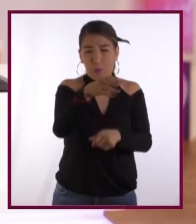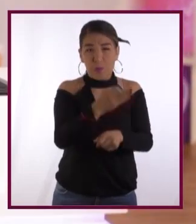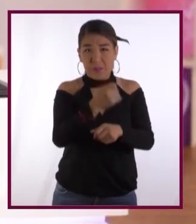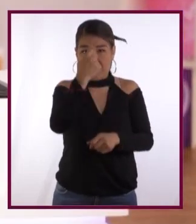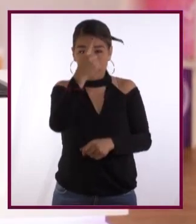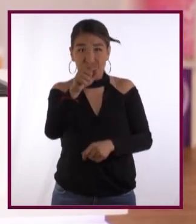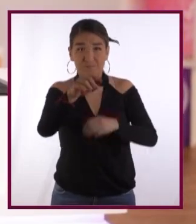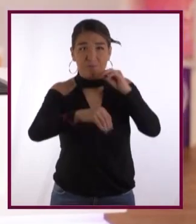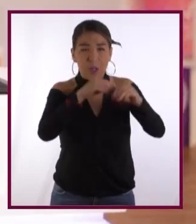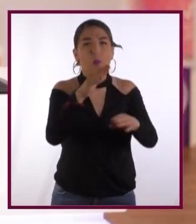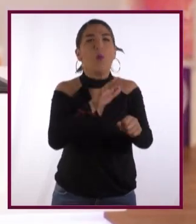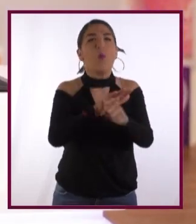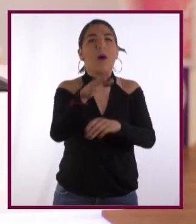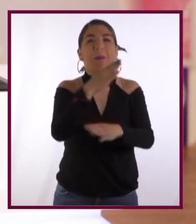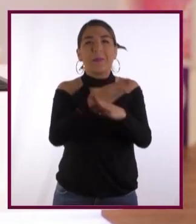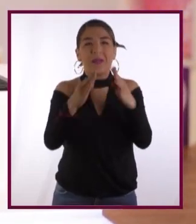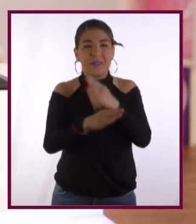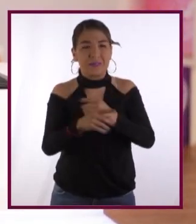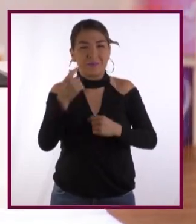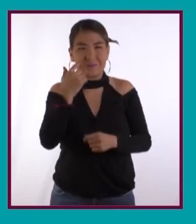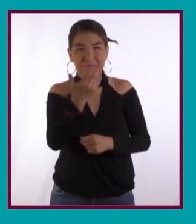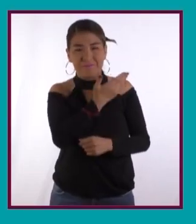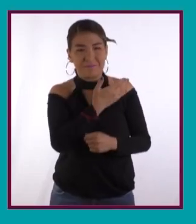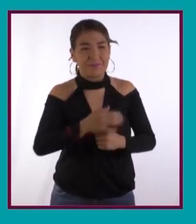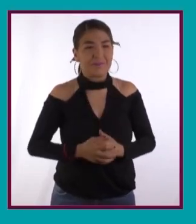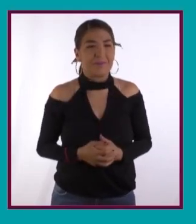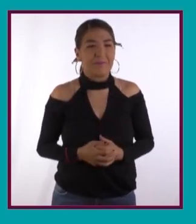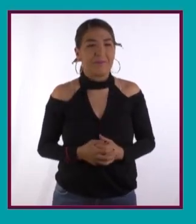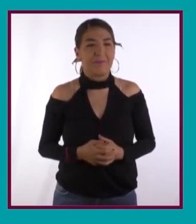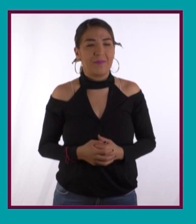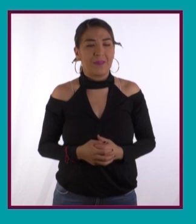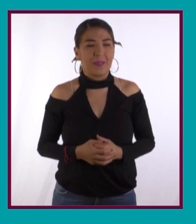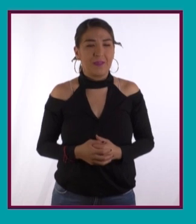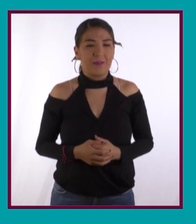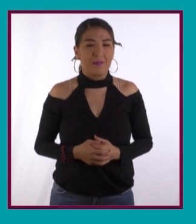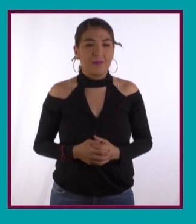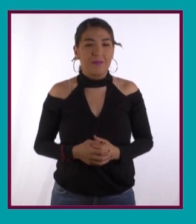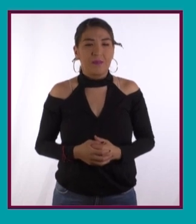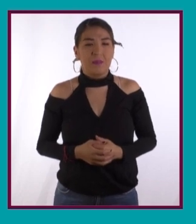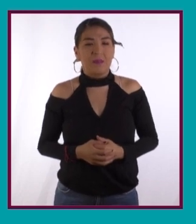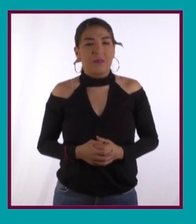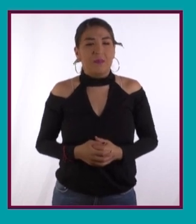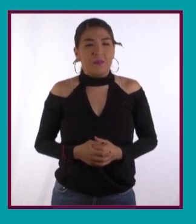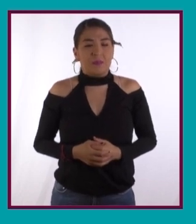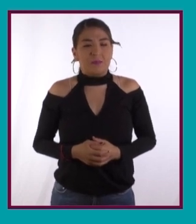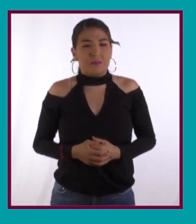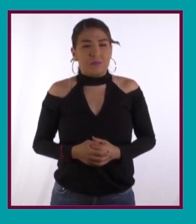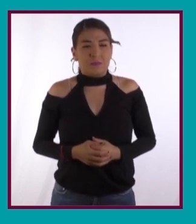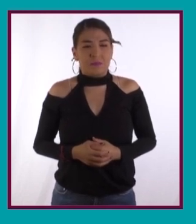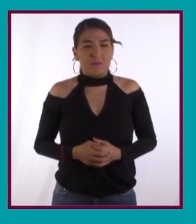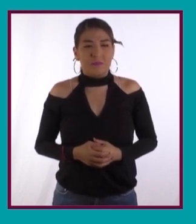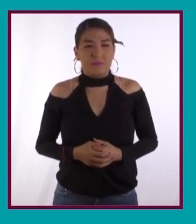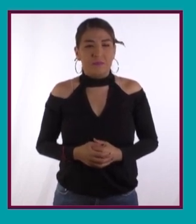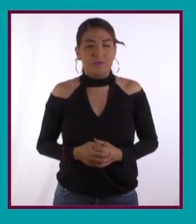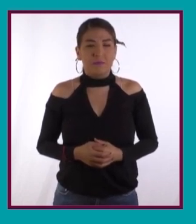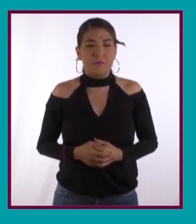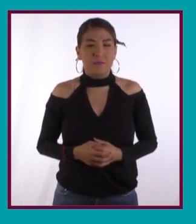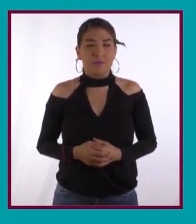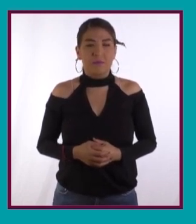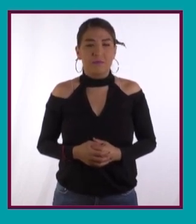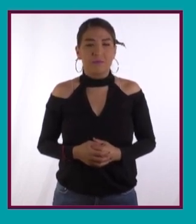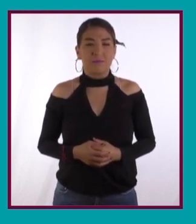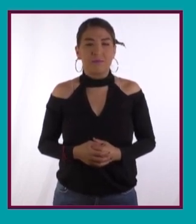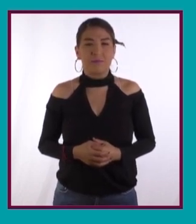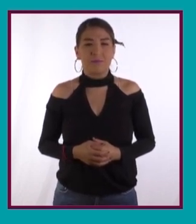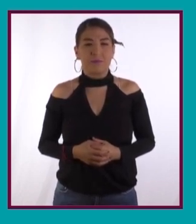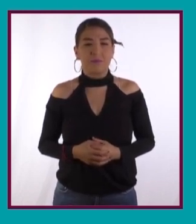nuestras piezas necesitaremos el siguiente material: un transportador, una regla, un lápiz o marcador